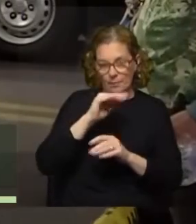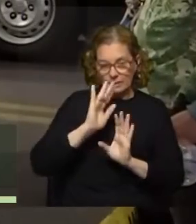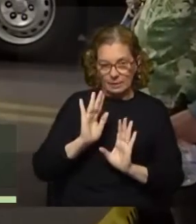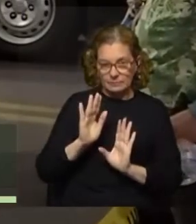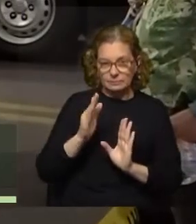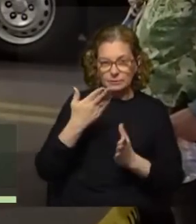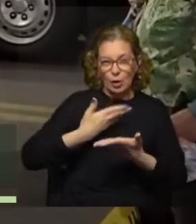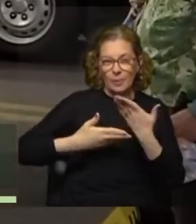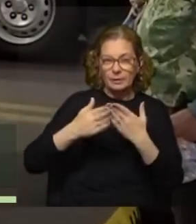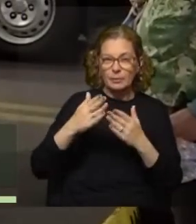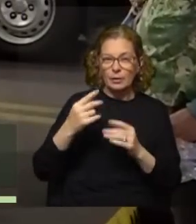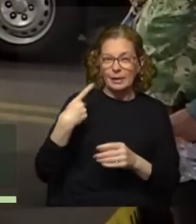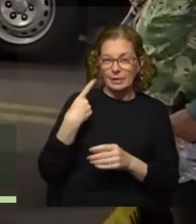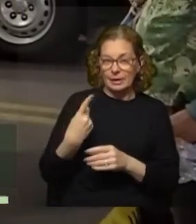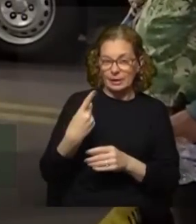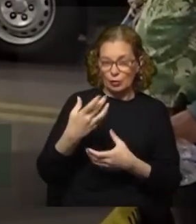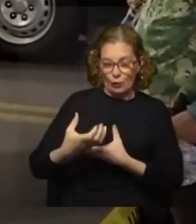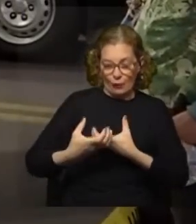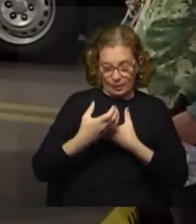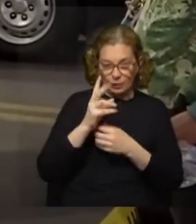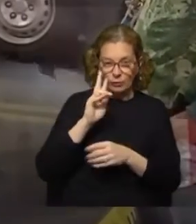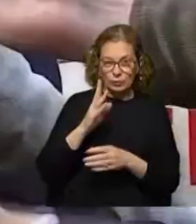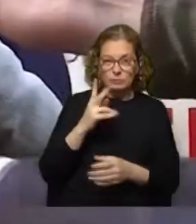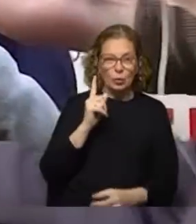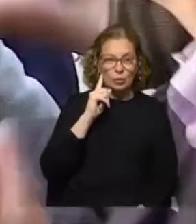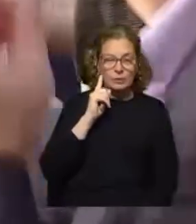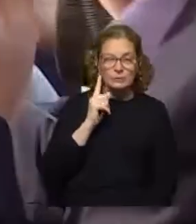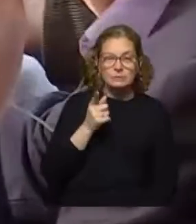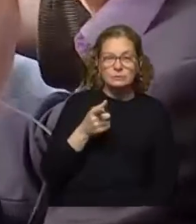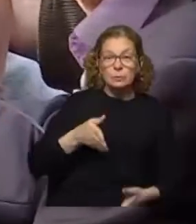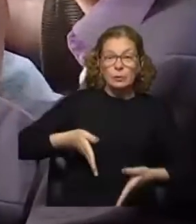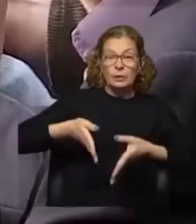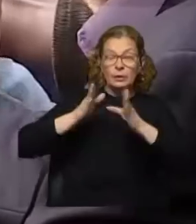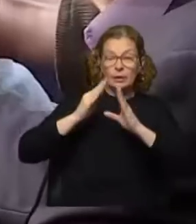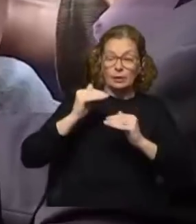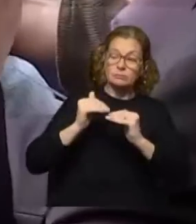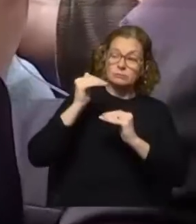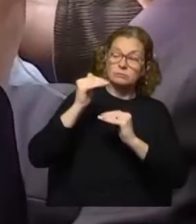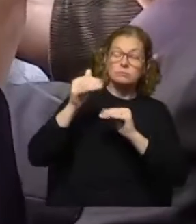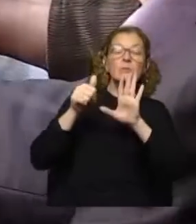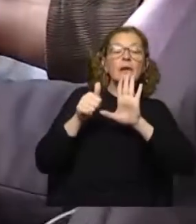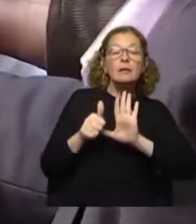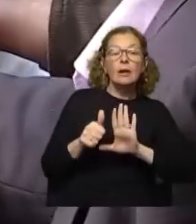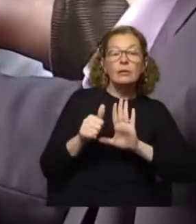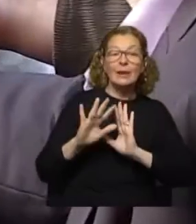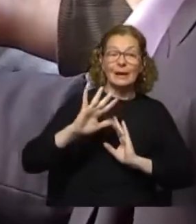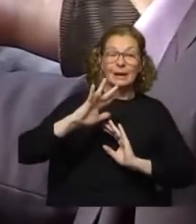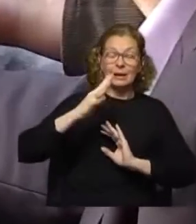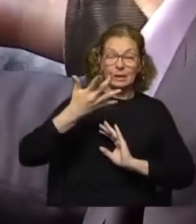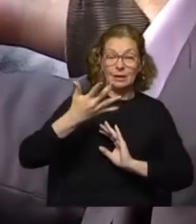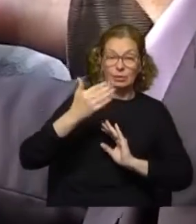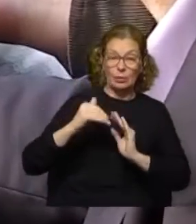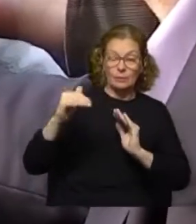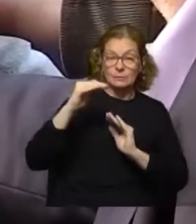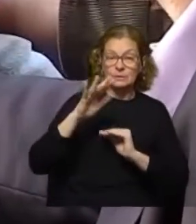compartimos la palabra del director nacional de bomberos tenemos un edificio de seis niveles en el cual en el quinto piso en